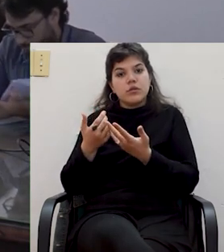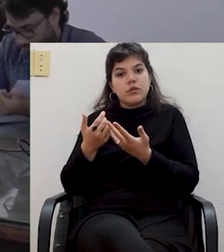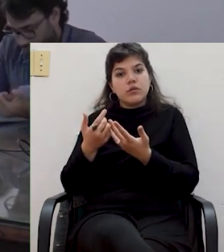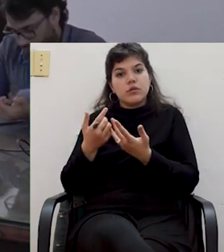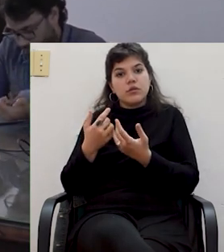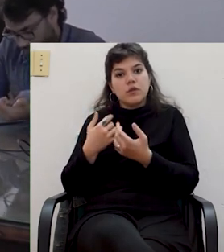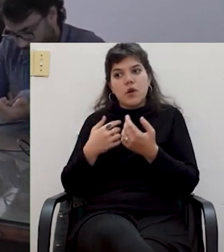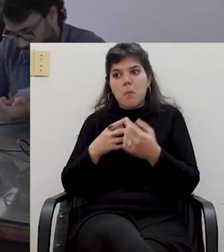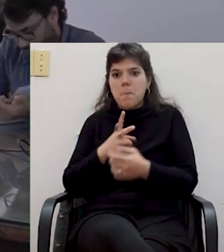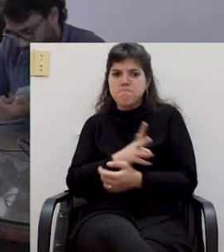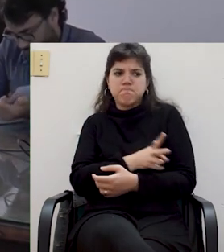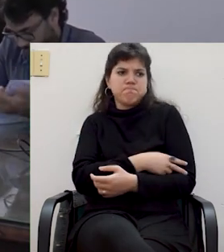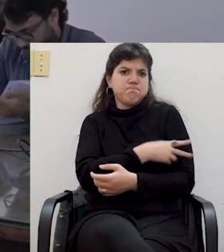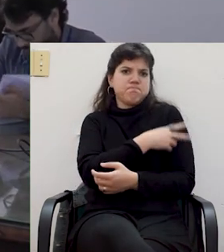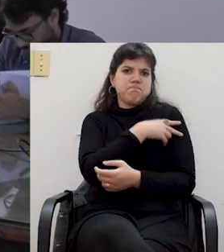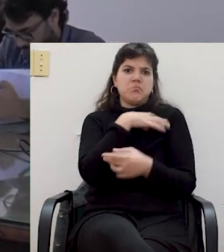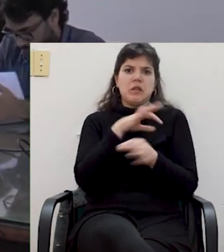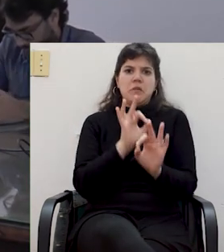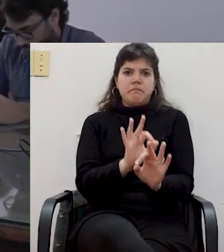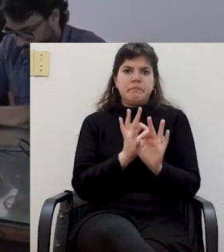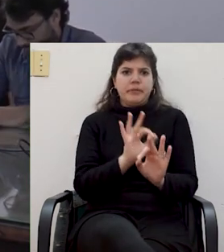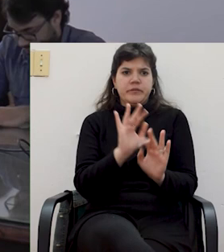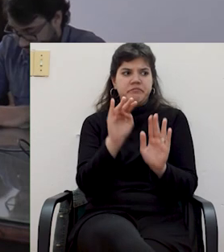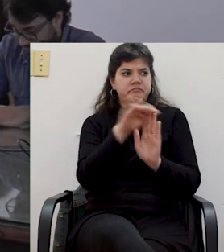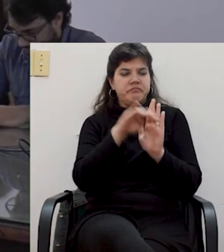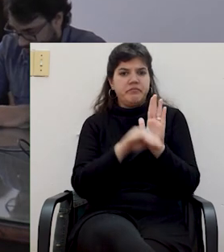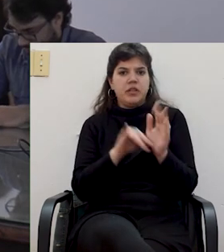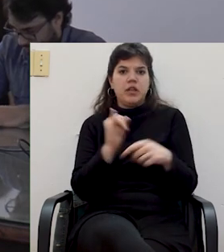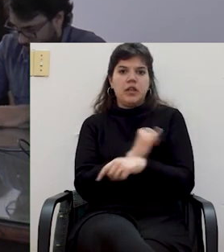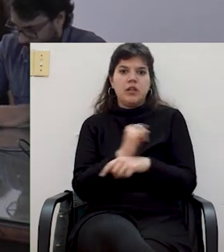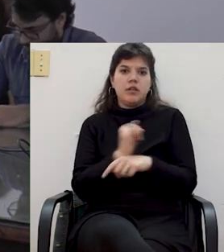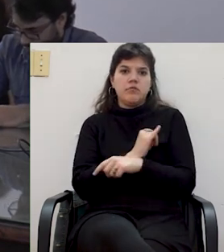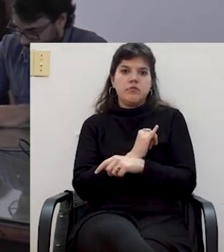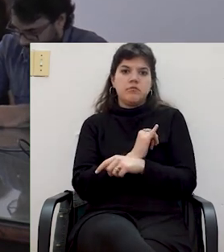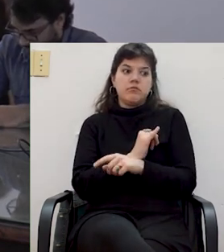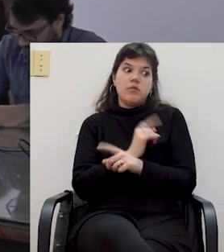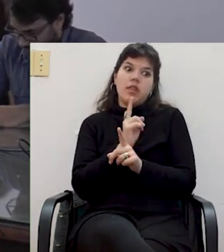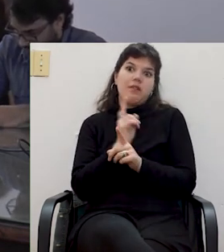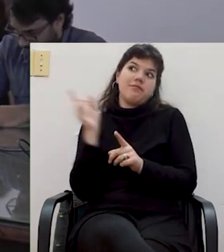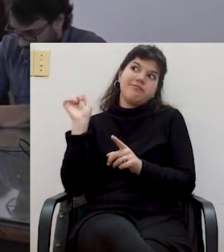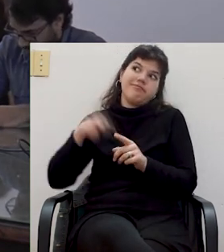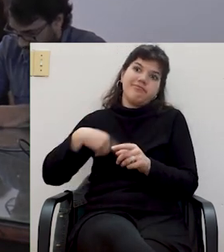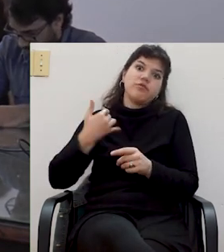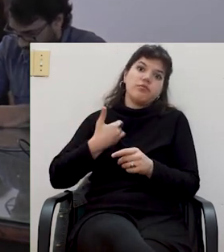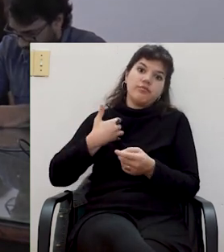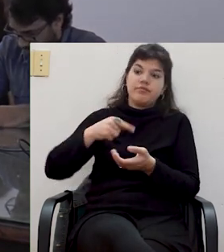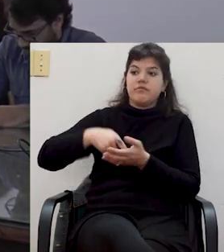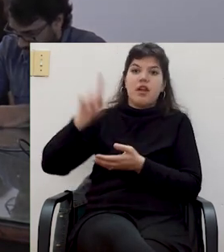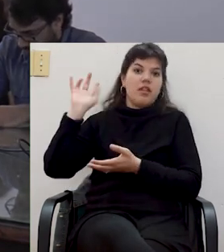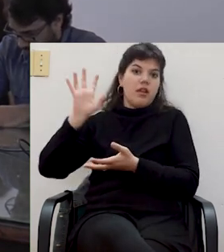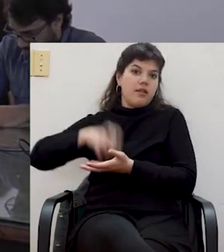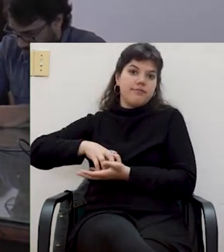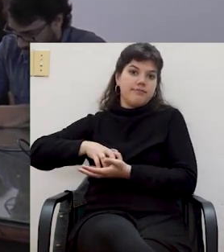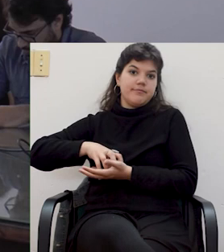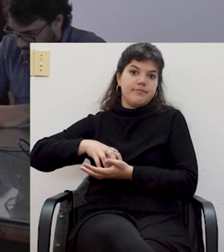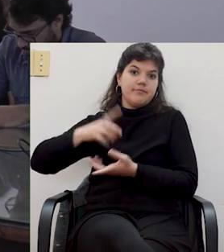un mandato institucional el que así sea, tiene que venir de una línea central, y en eso todos tenemos que